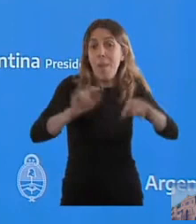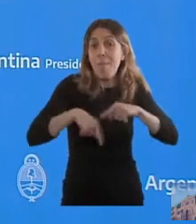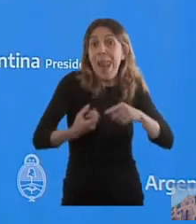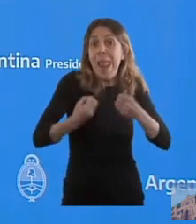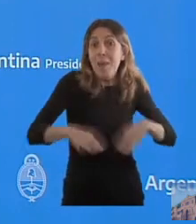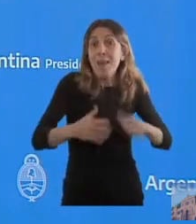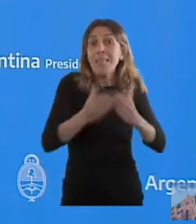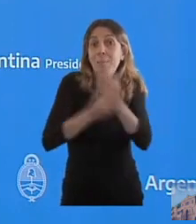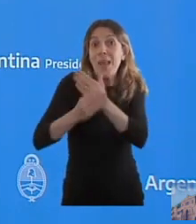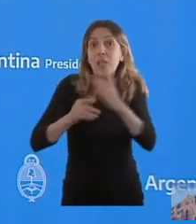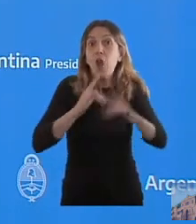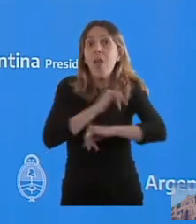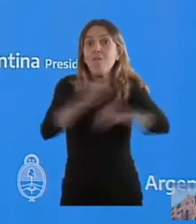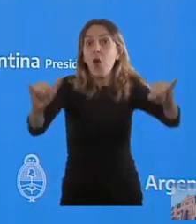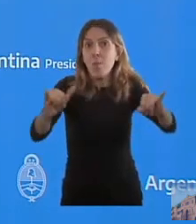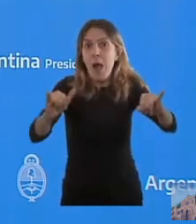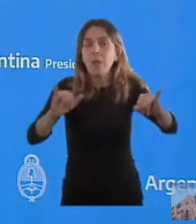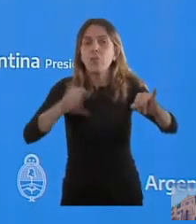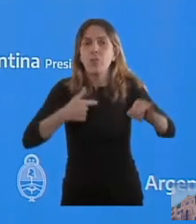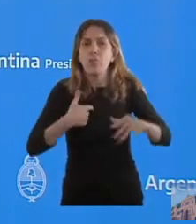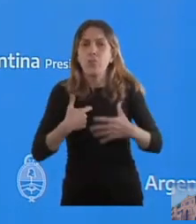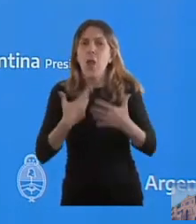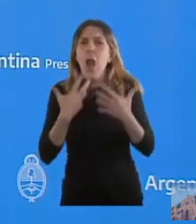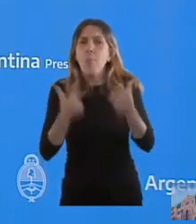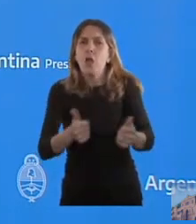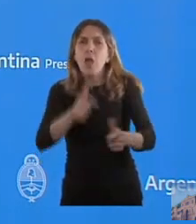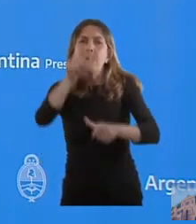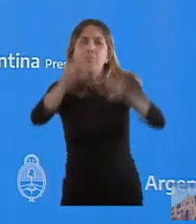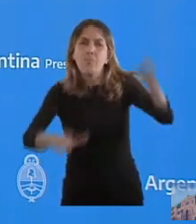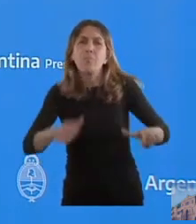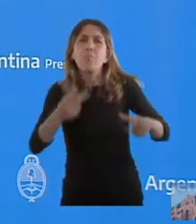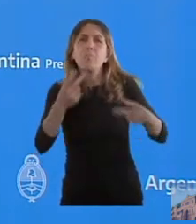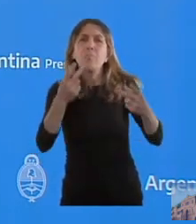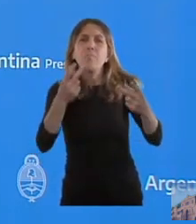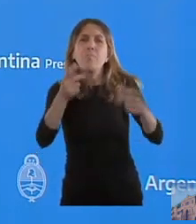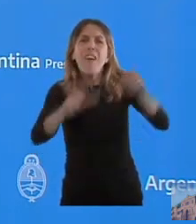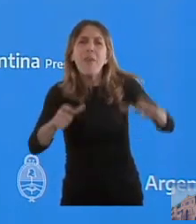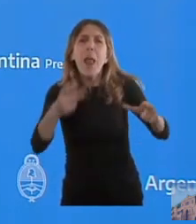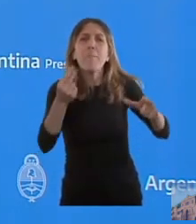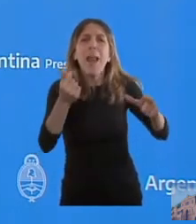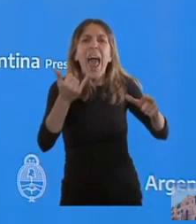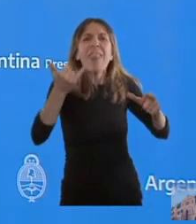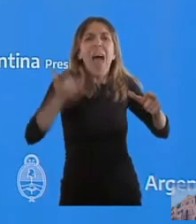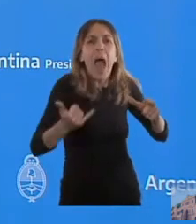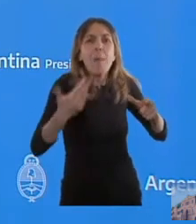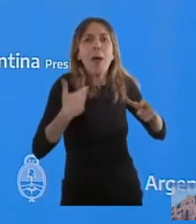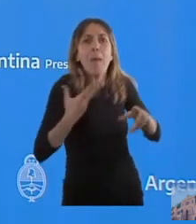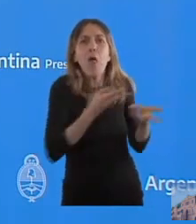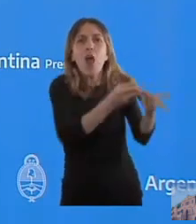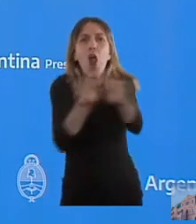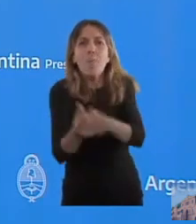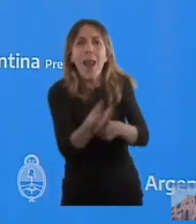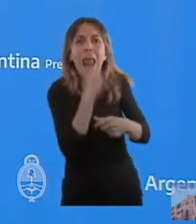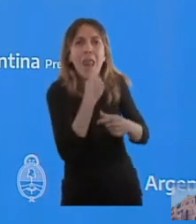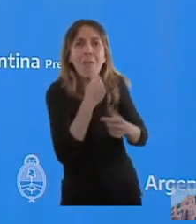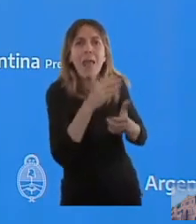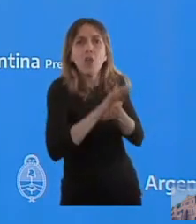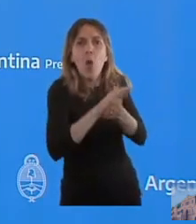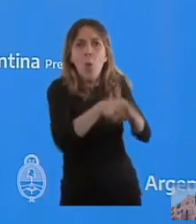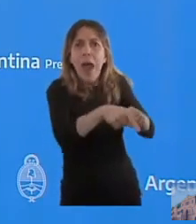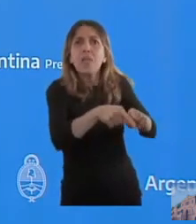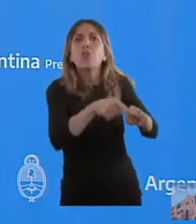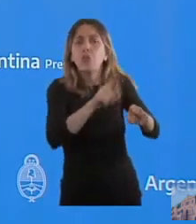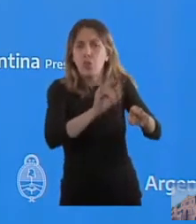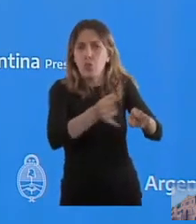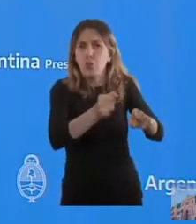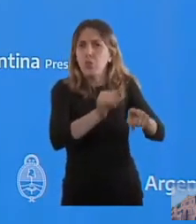mañana. Garantizar el pan en la mesa de argentinos es fundamental y está en el centro de las decisiones que estamos